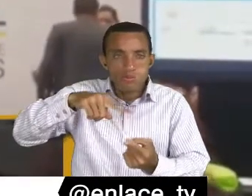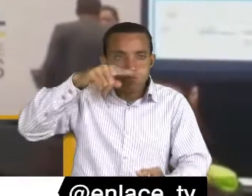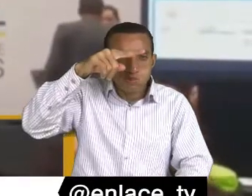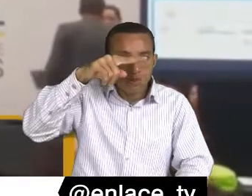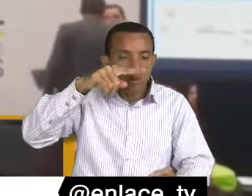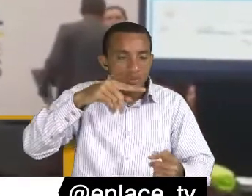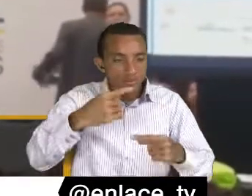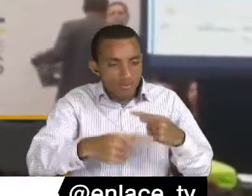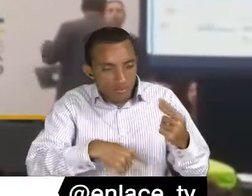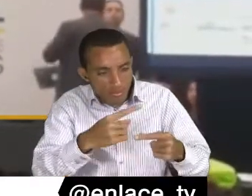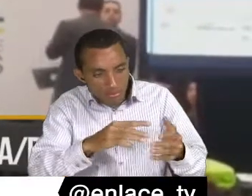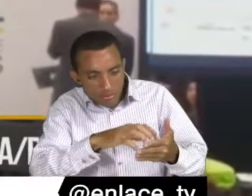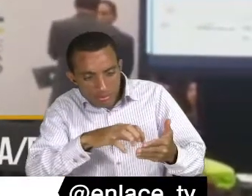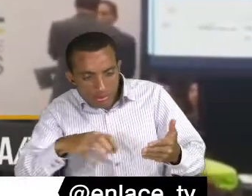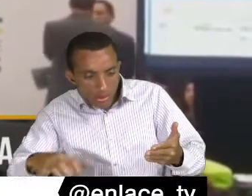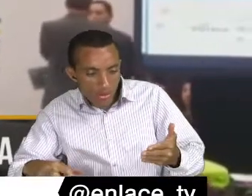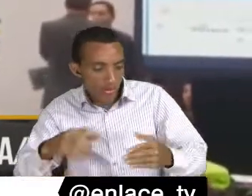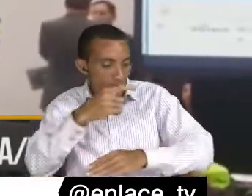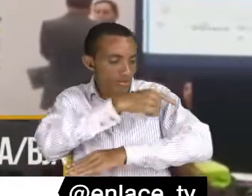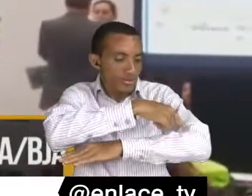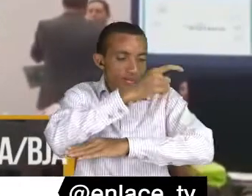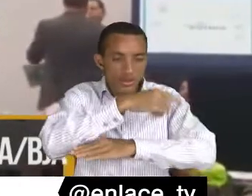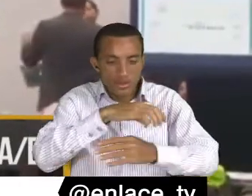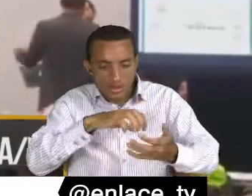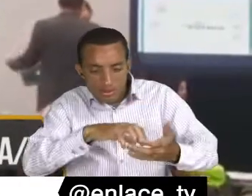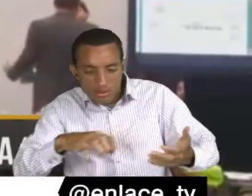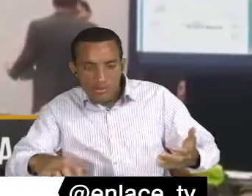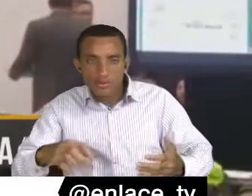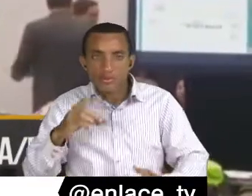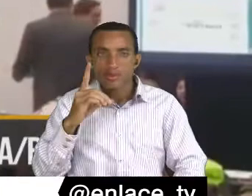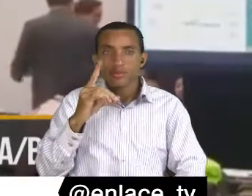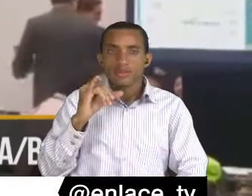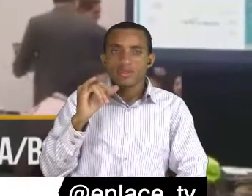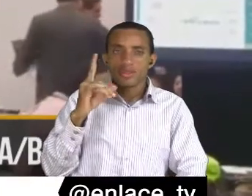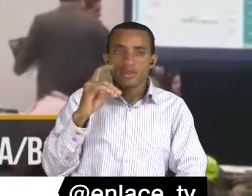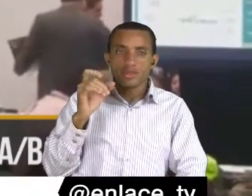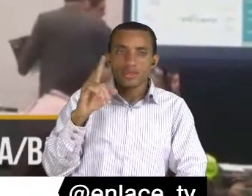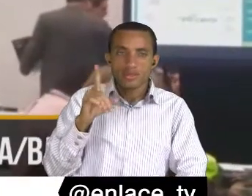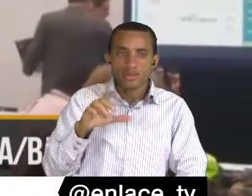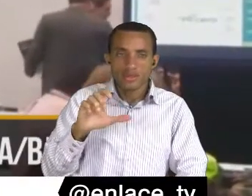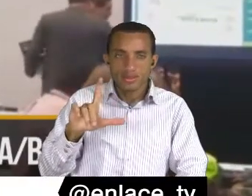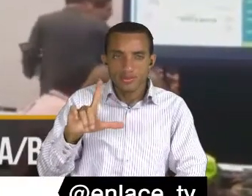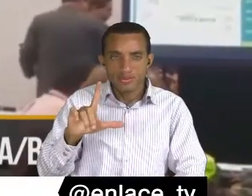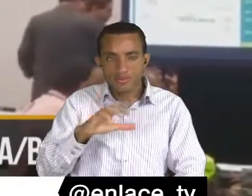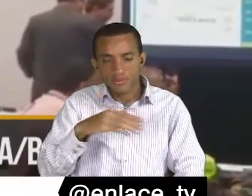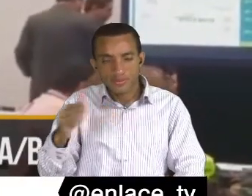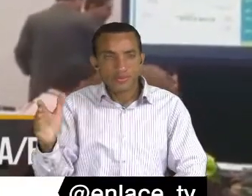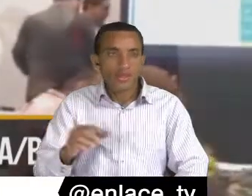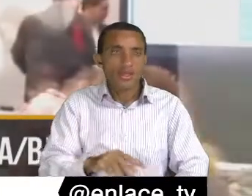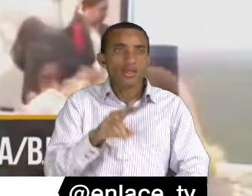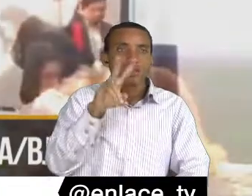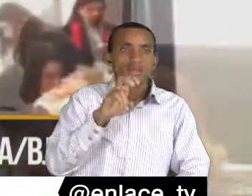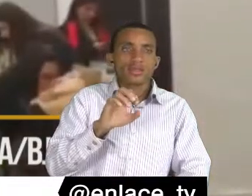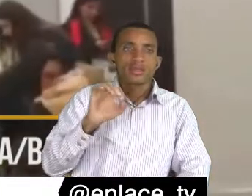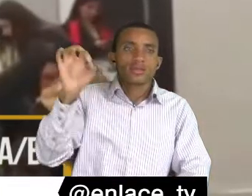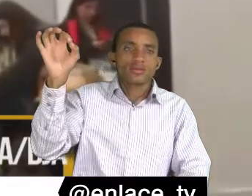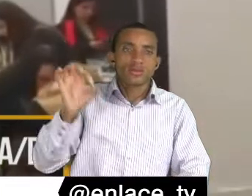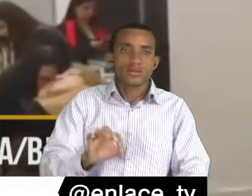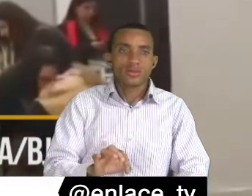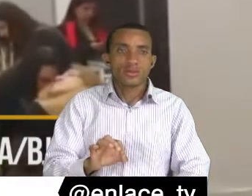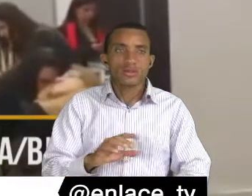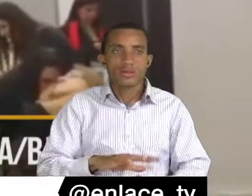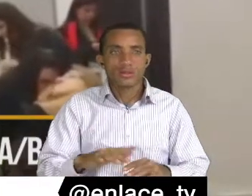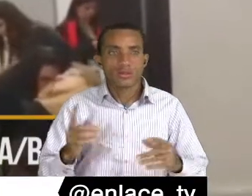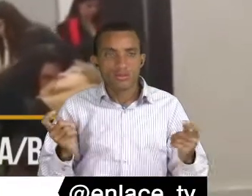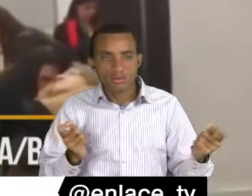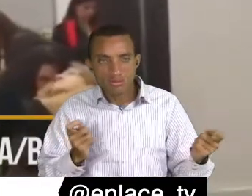del petróleo al centro del país. O sea, básicamente a 60-70% de Colombia. Controlaron los